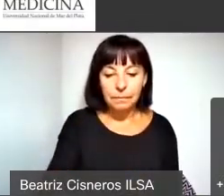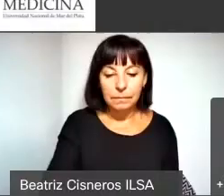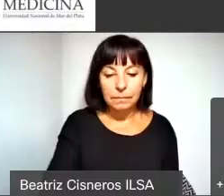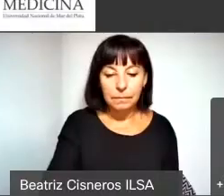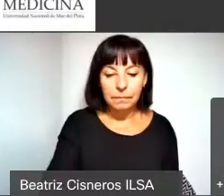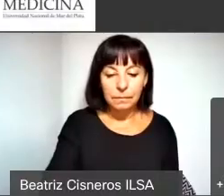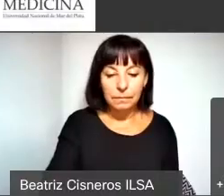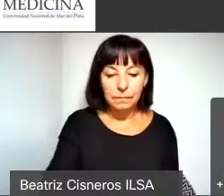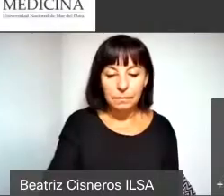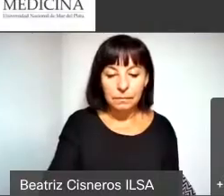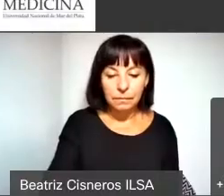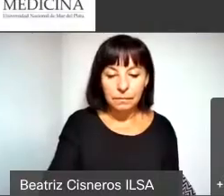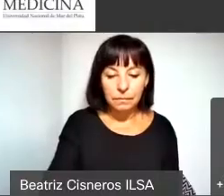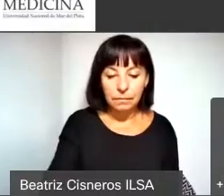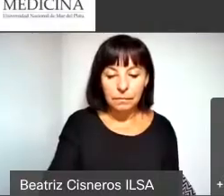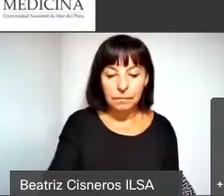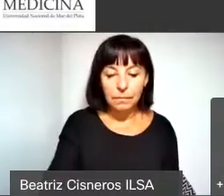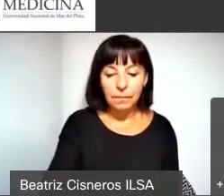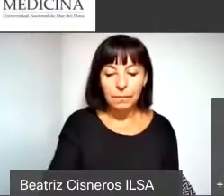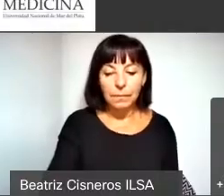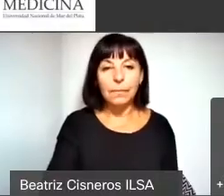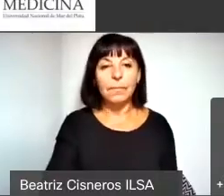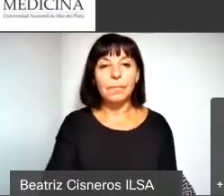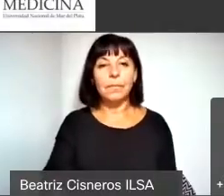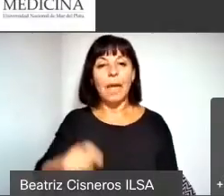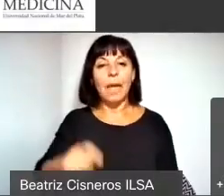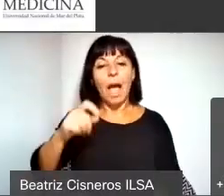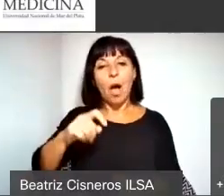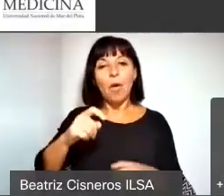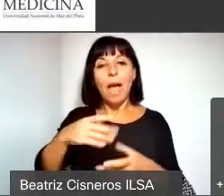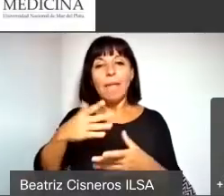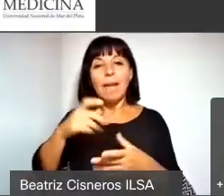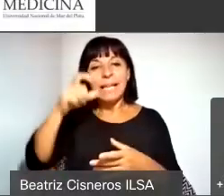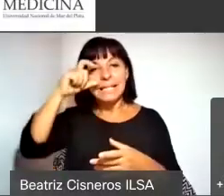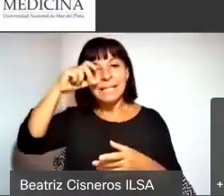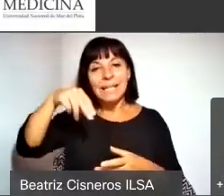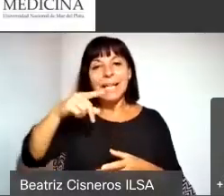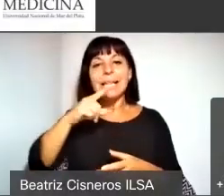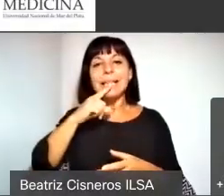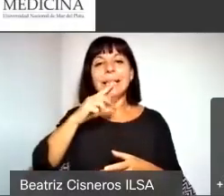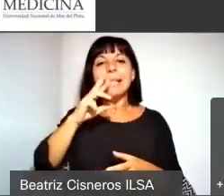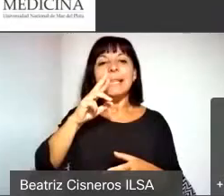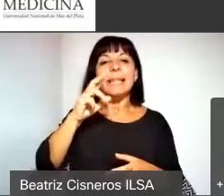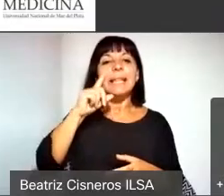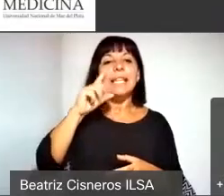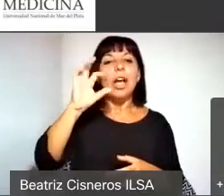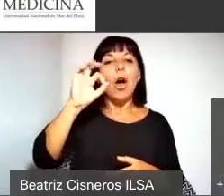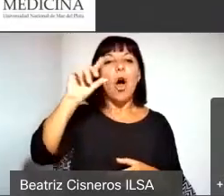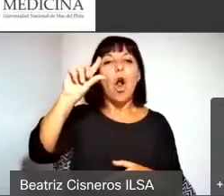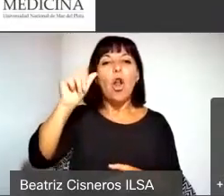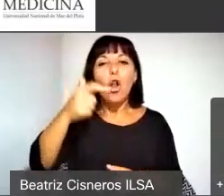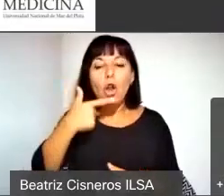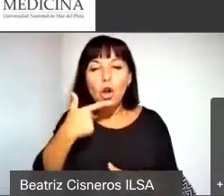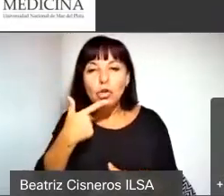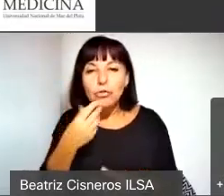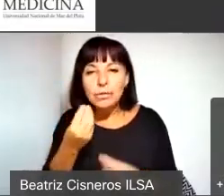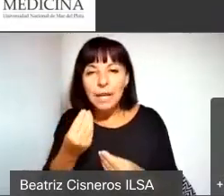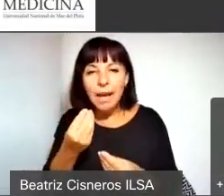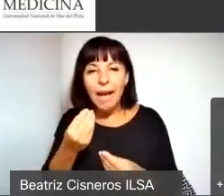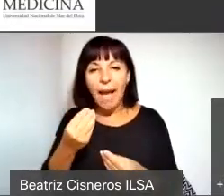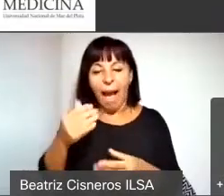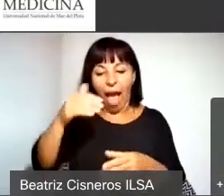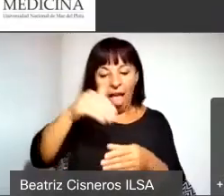Voy a hablar un poco sobre los centríolos que había anticipado, que son estructuras que forman parte de la célula